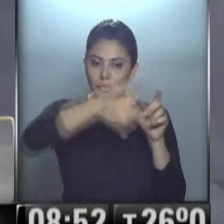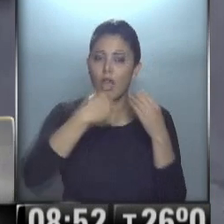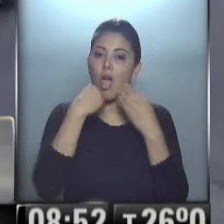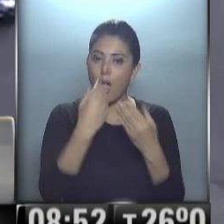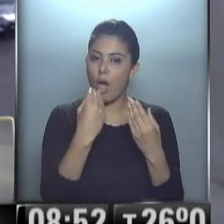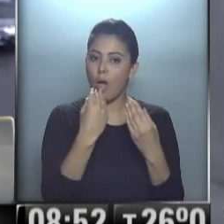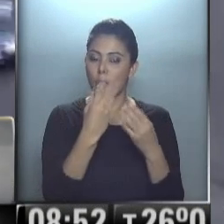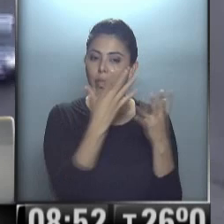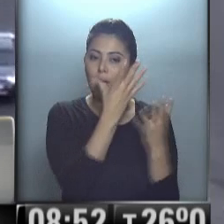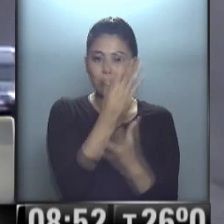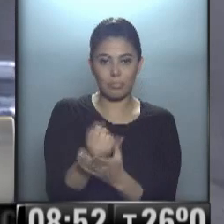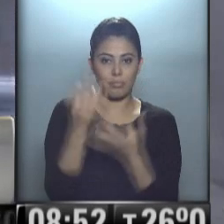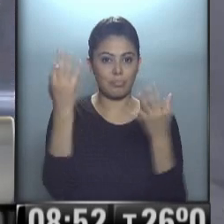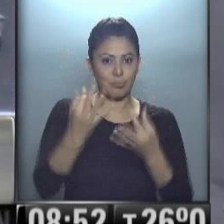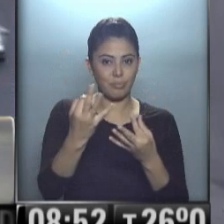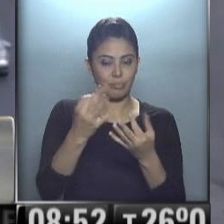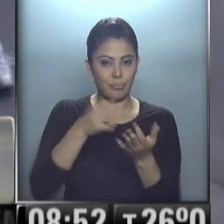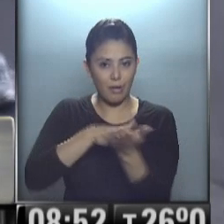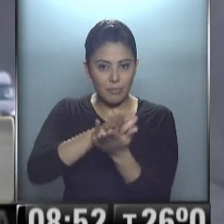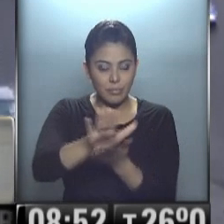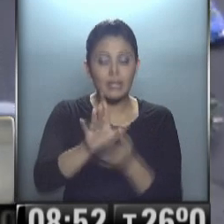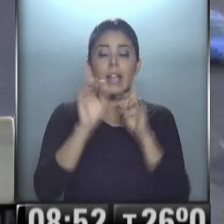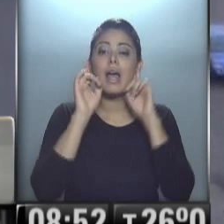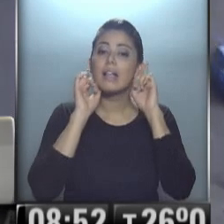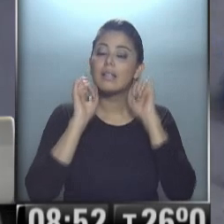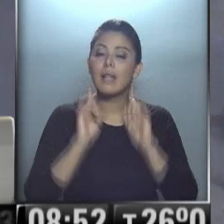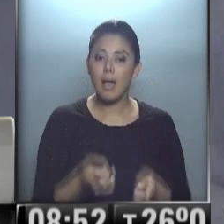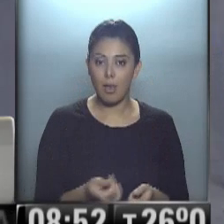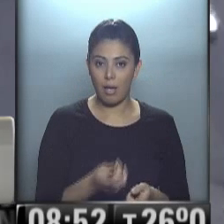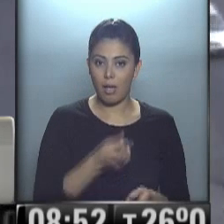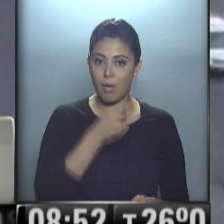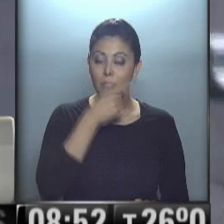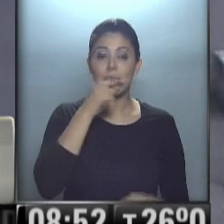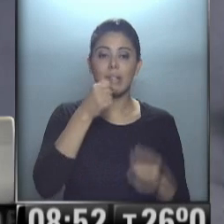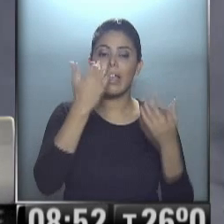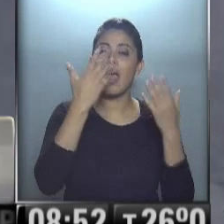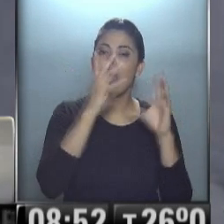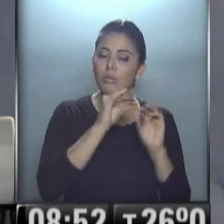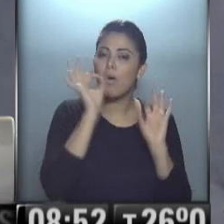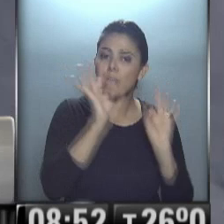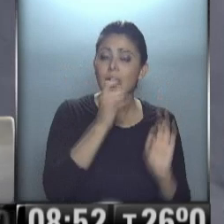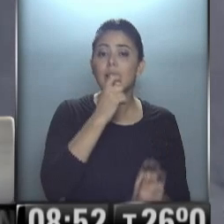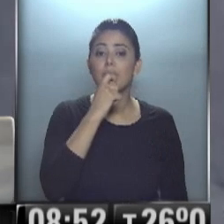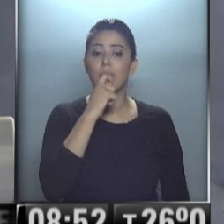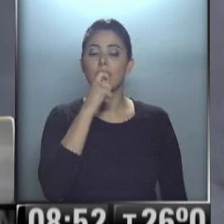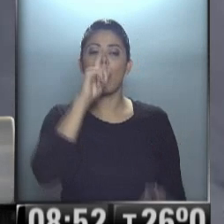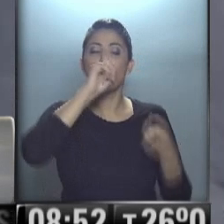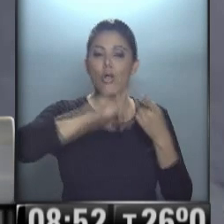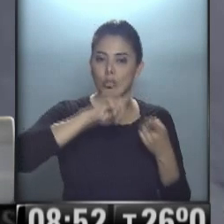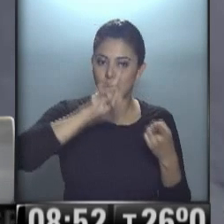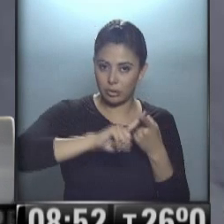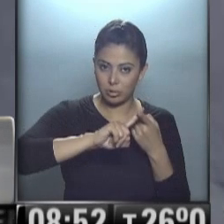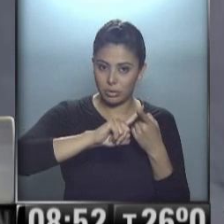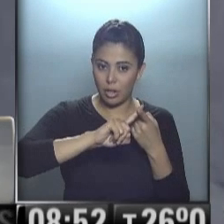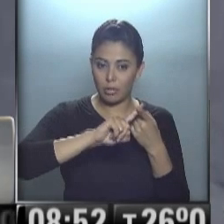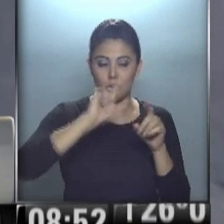tenga un buen agarre, una buena adherencia. También que los amortiguadores estén en estado. El amortiguador es el contacto que tiene